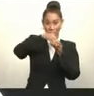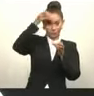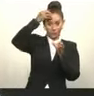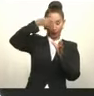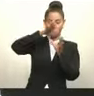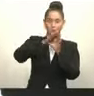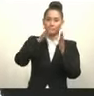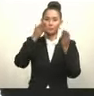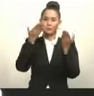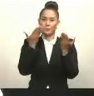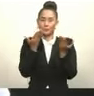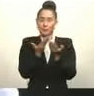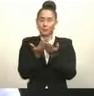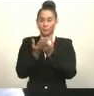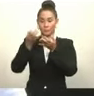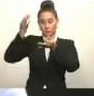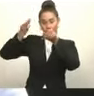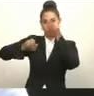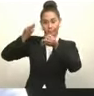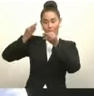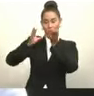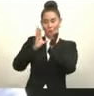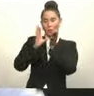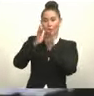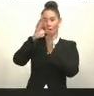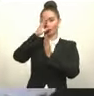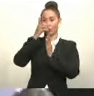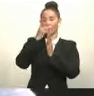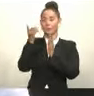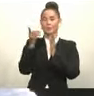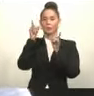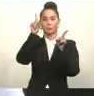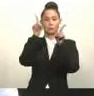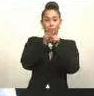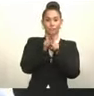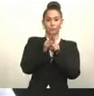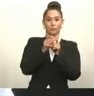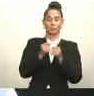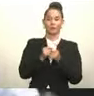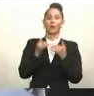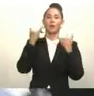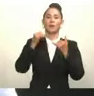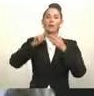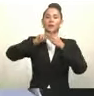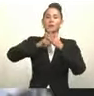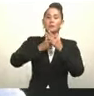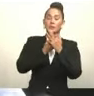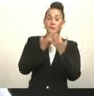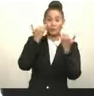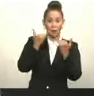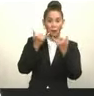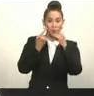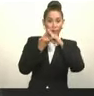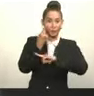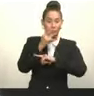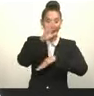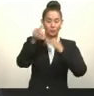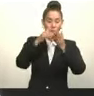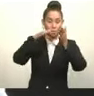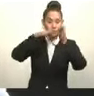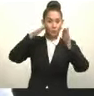el Tribunal Constitucional de la República Dominicana. A partir de este mes, todos los estudiantes de la República Dominicana